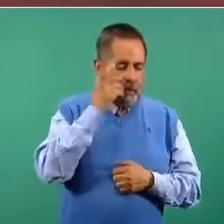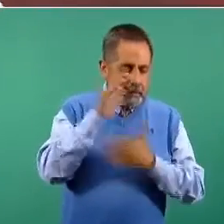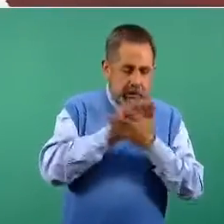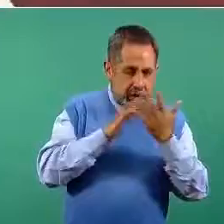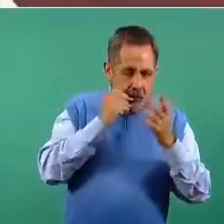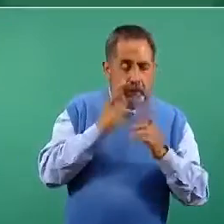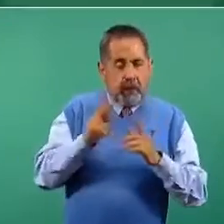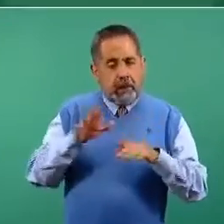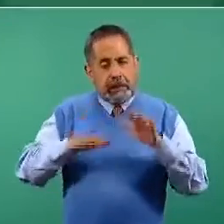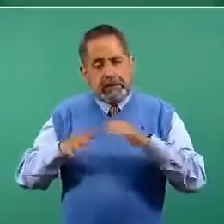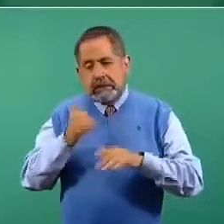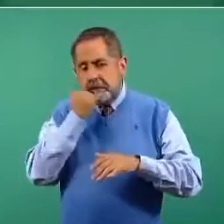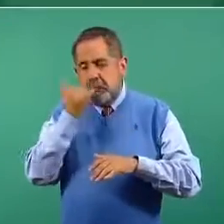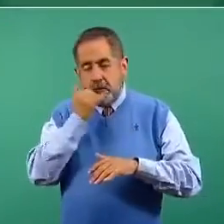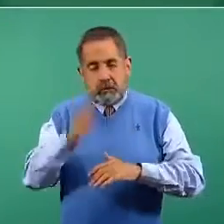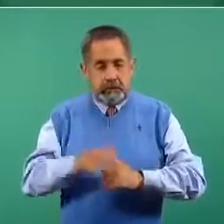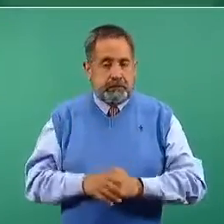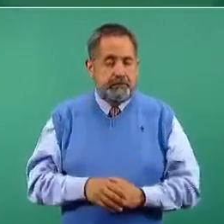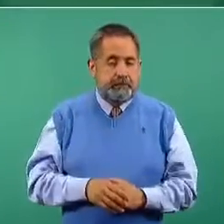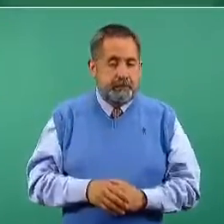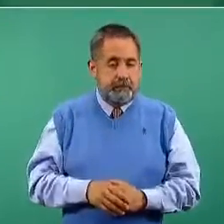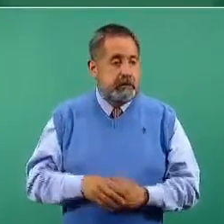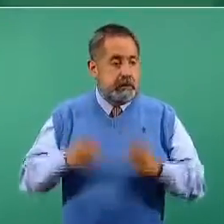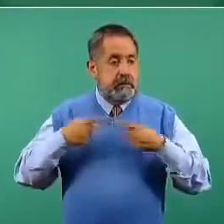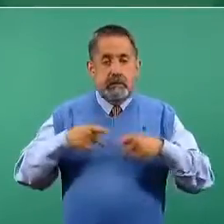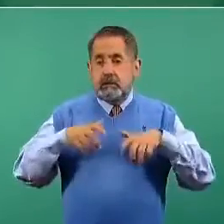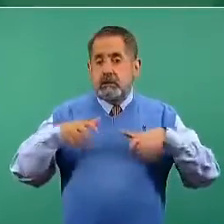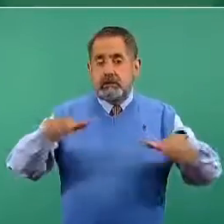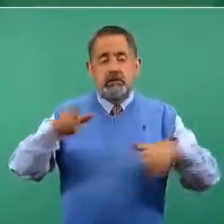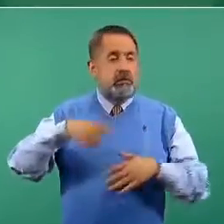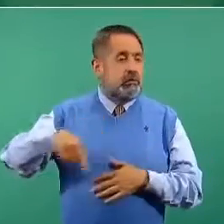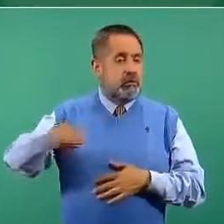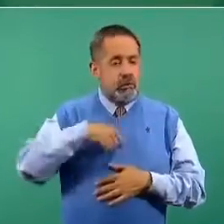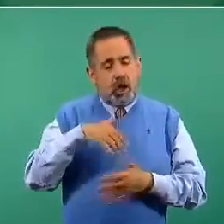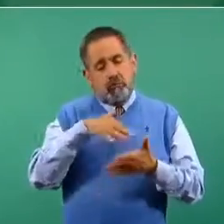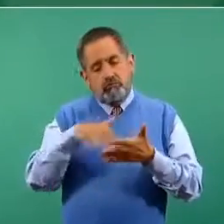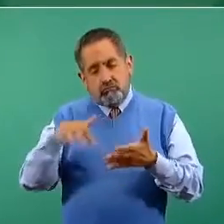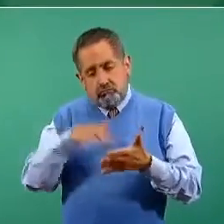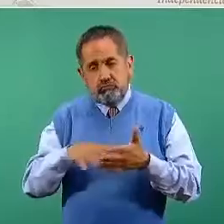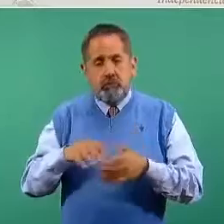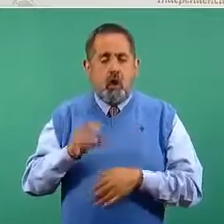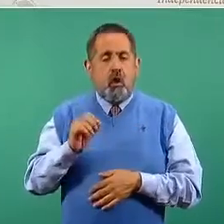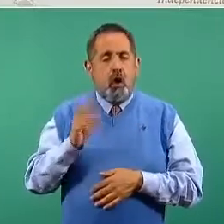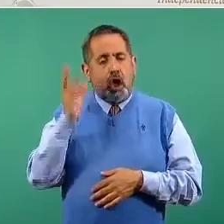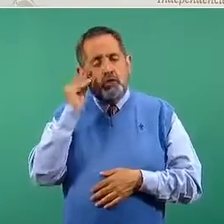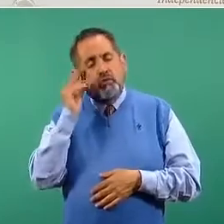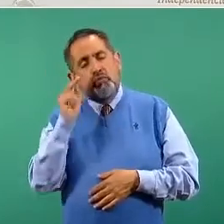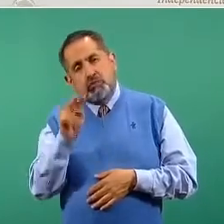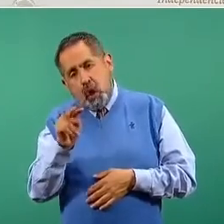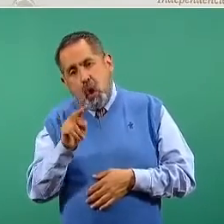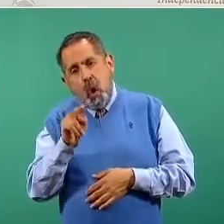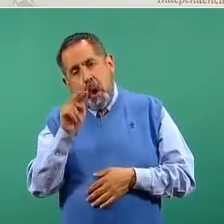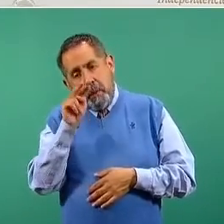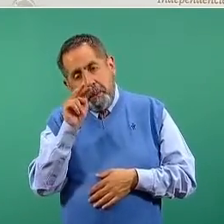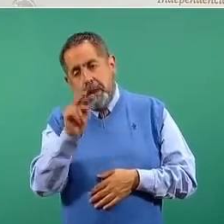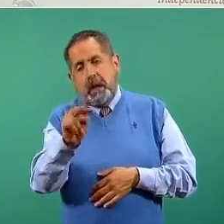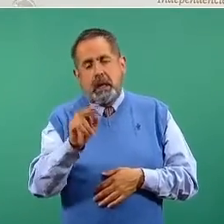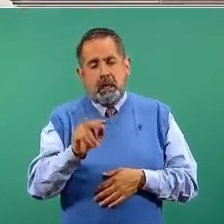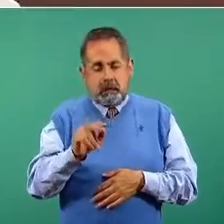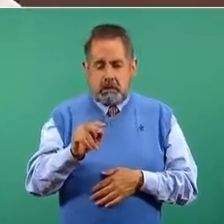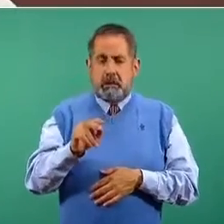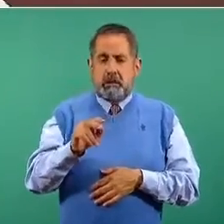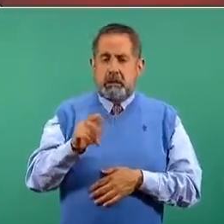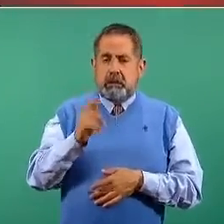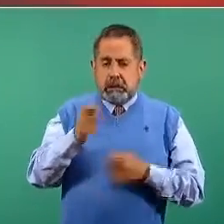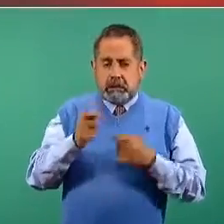confundir. Pero el público lee o escucha o ve noticias en piezas sueltas y